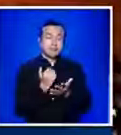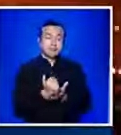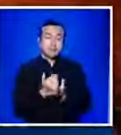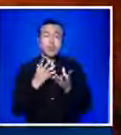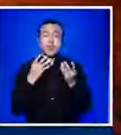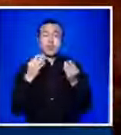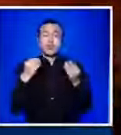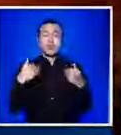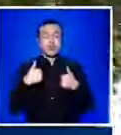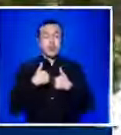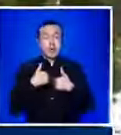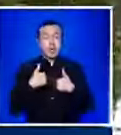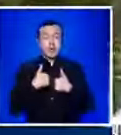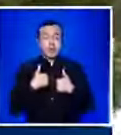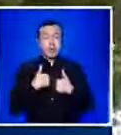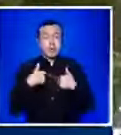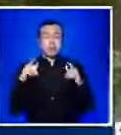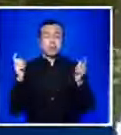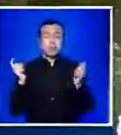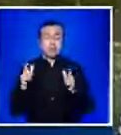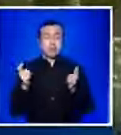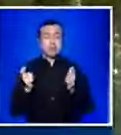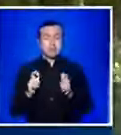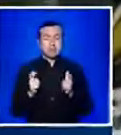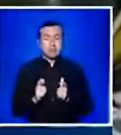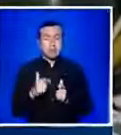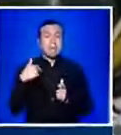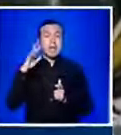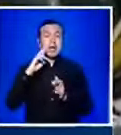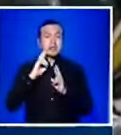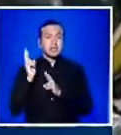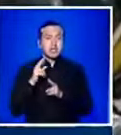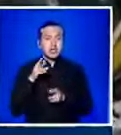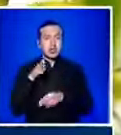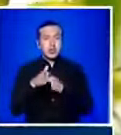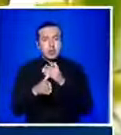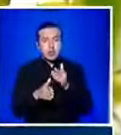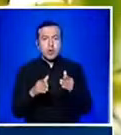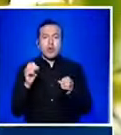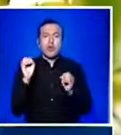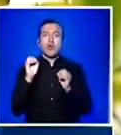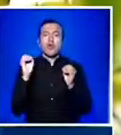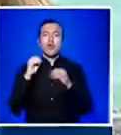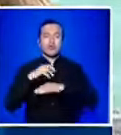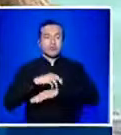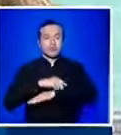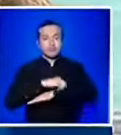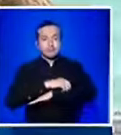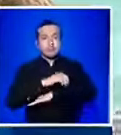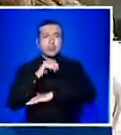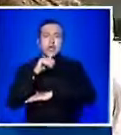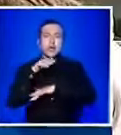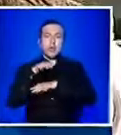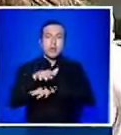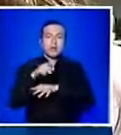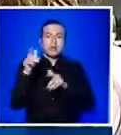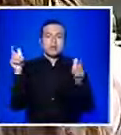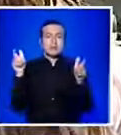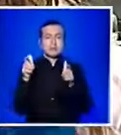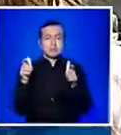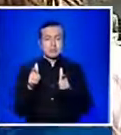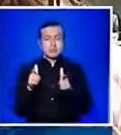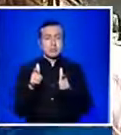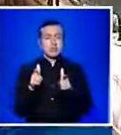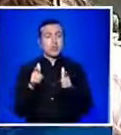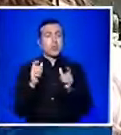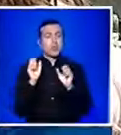especies que más han disminuido son las poblaciones de agua dulce, seguidas por las poblaciones terrestres y marinas. Todavía hay una